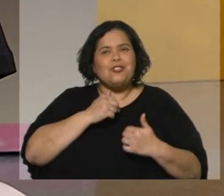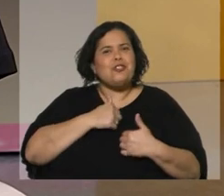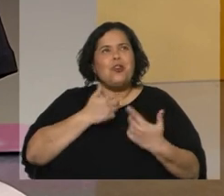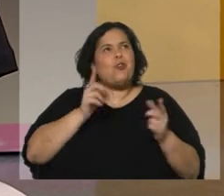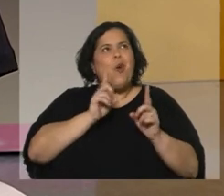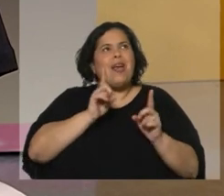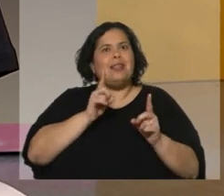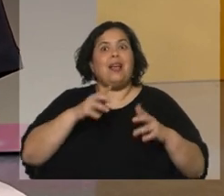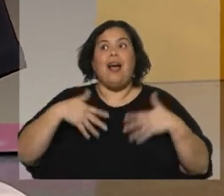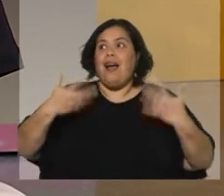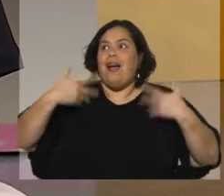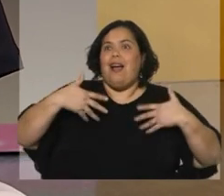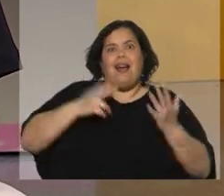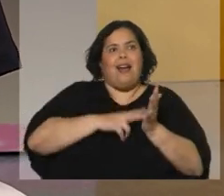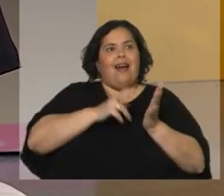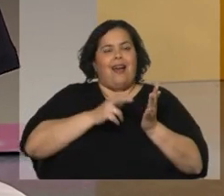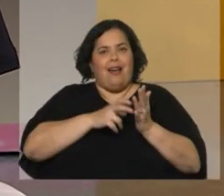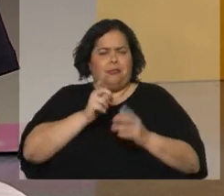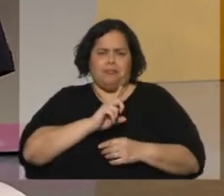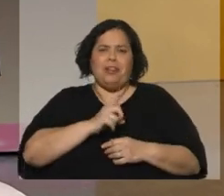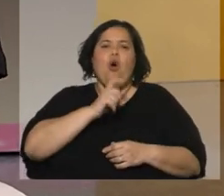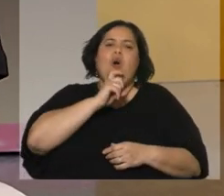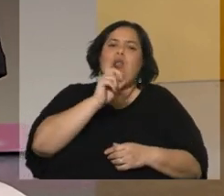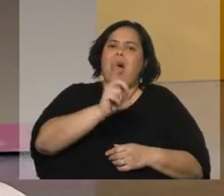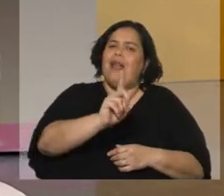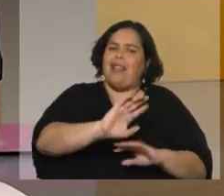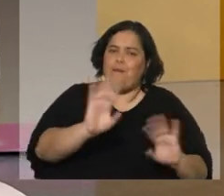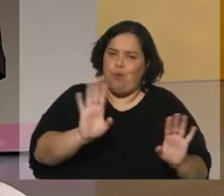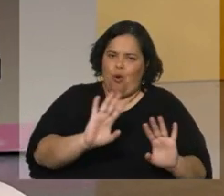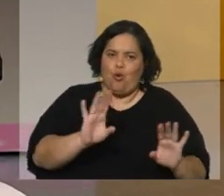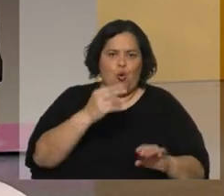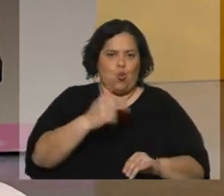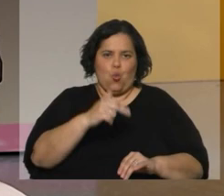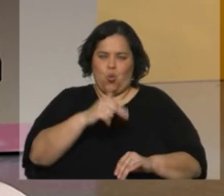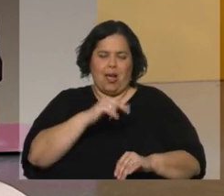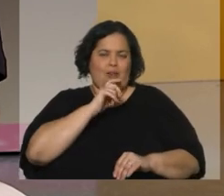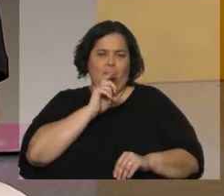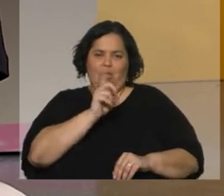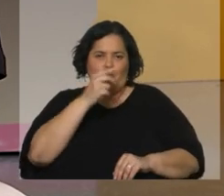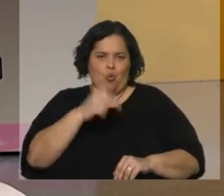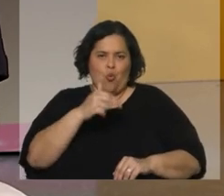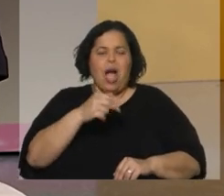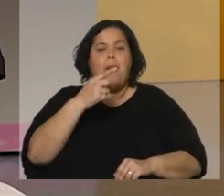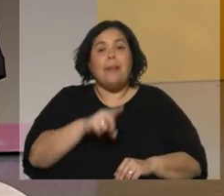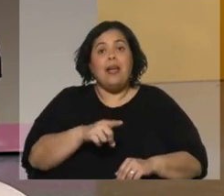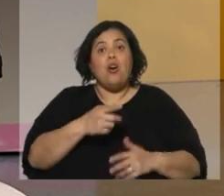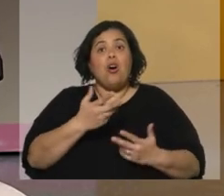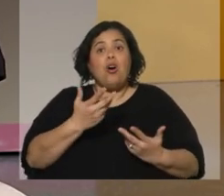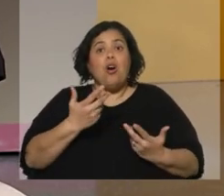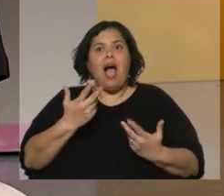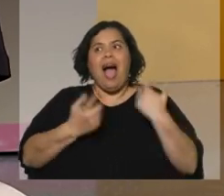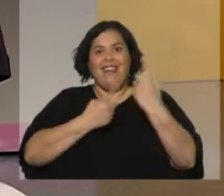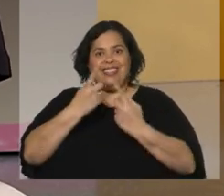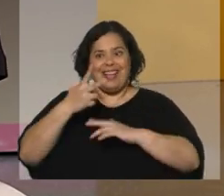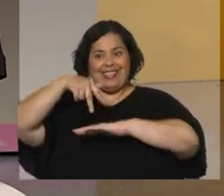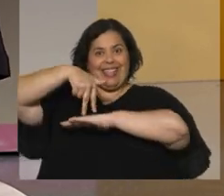a ver no es que sea una persona que me enoje por ejemplo eso no me enoja prácticamente nada y todo lo contrario lo que parece en el escenario para el